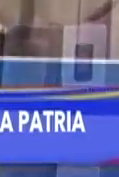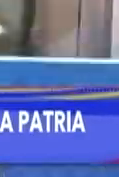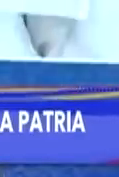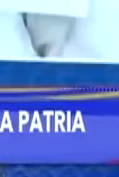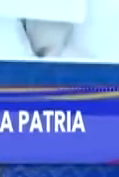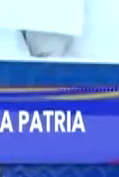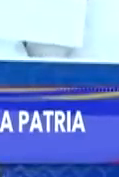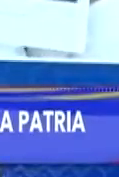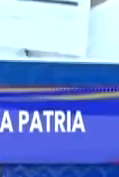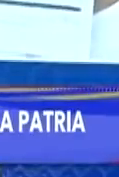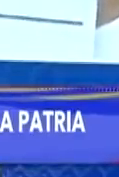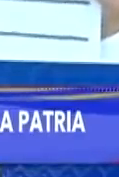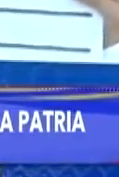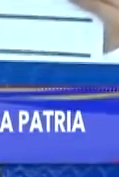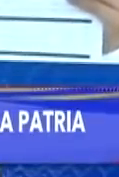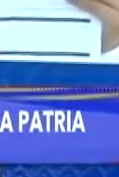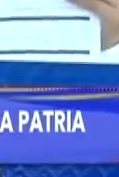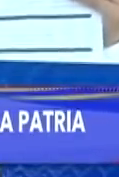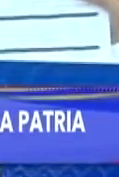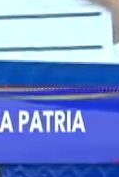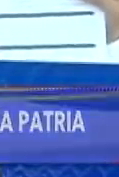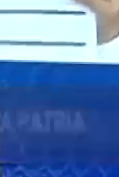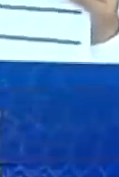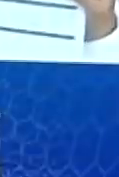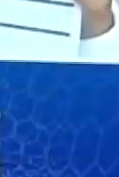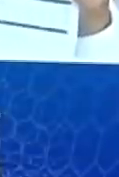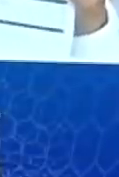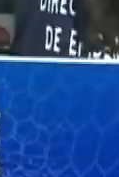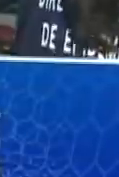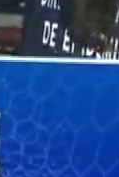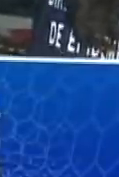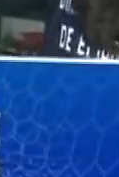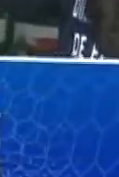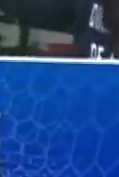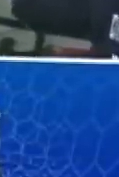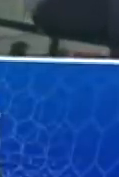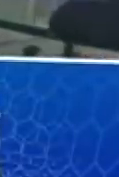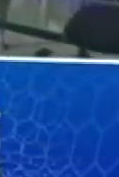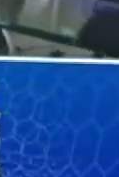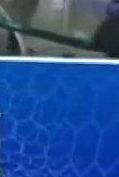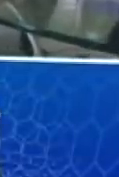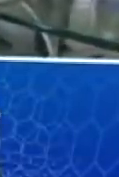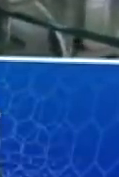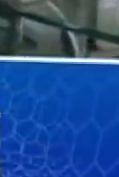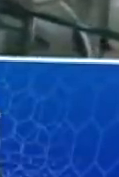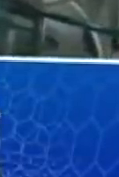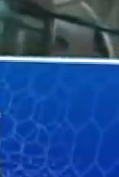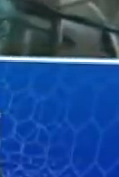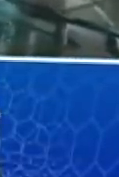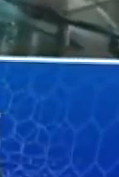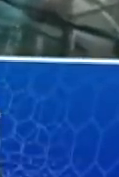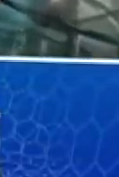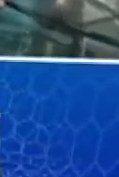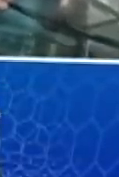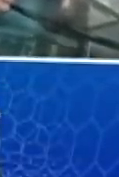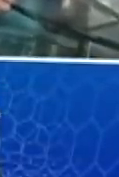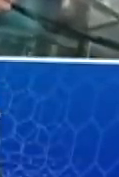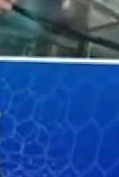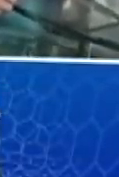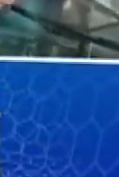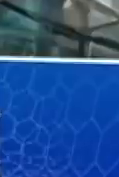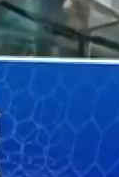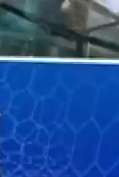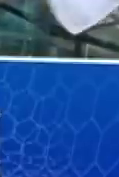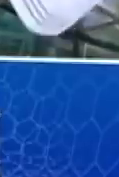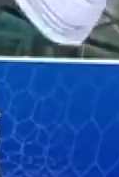seca, tienen que llenar esta planilla, son pacientes que son sintomáticos. Así que bueno, estamos aquí preparados con